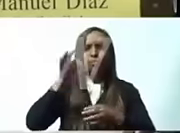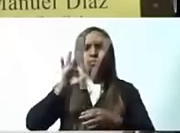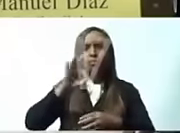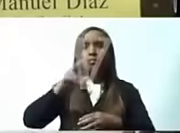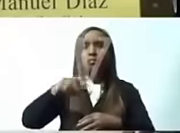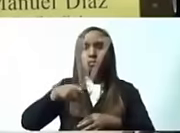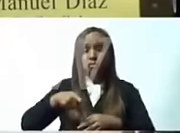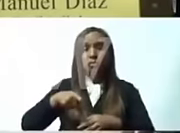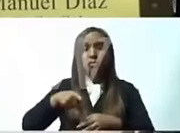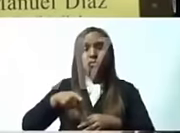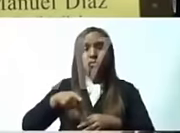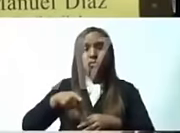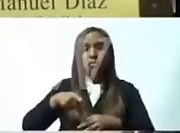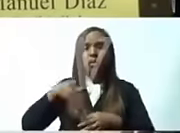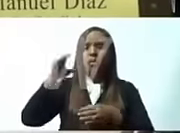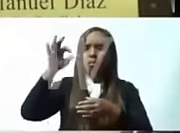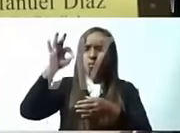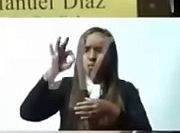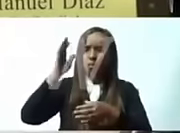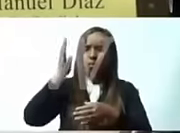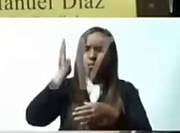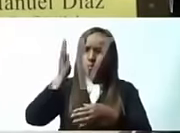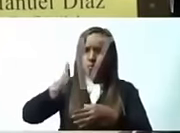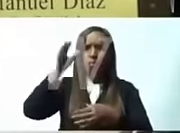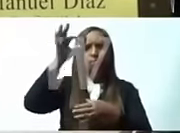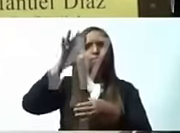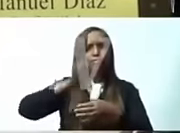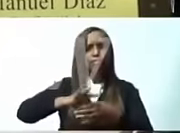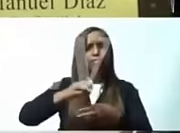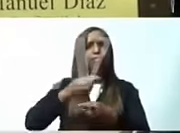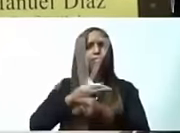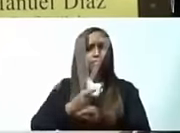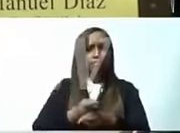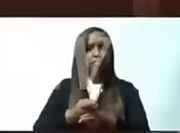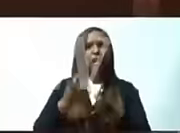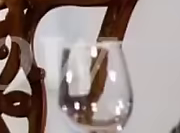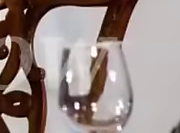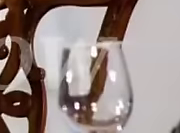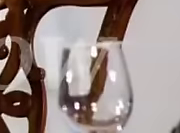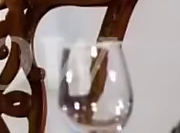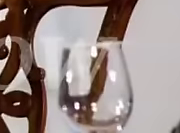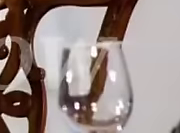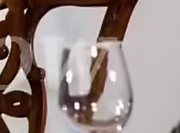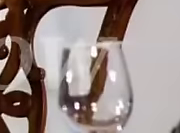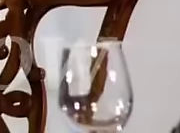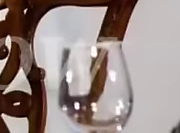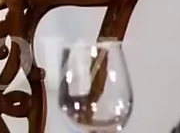para que votemos a favor de esta resolución. Muchas gracias, presidente. Gracias.